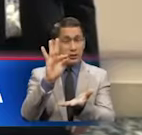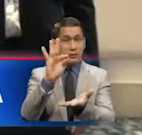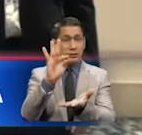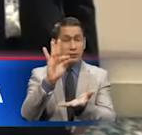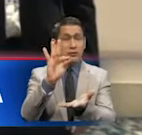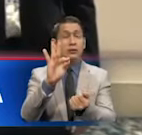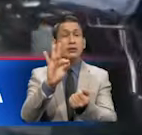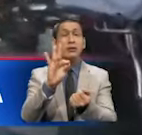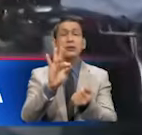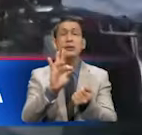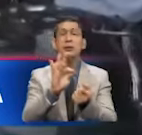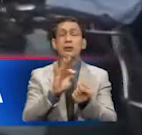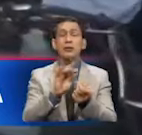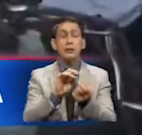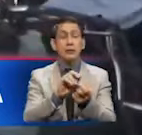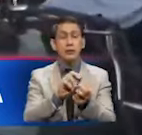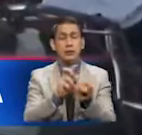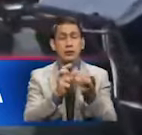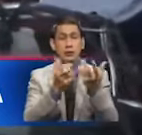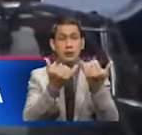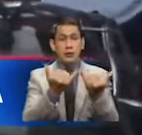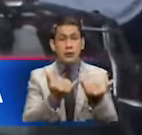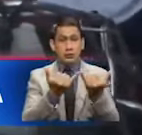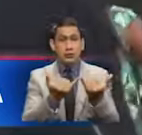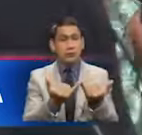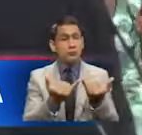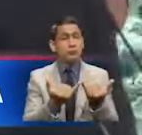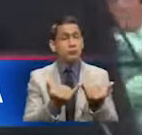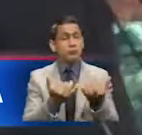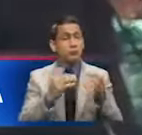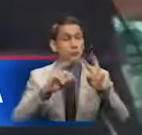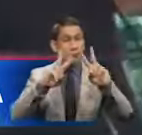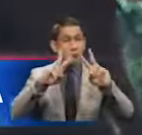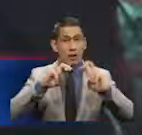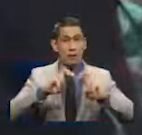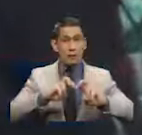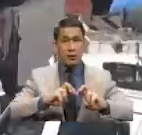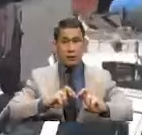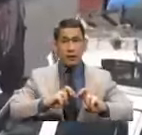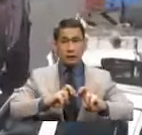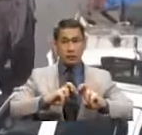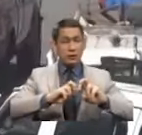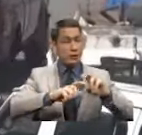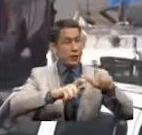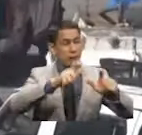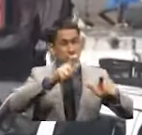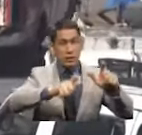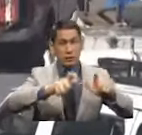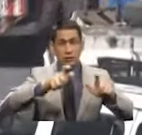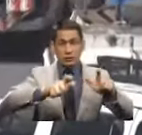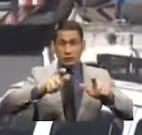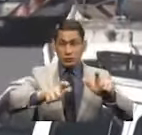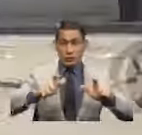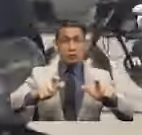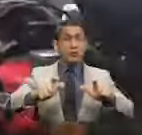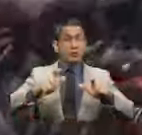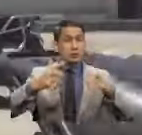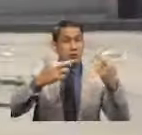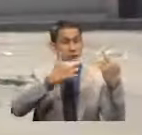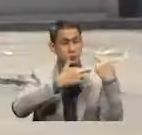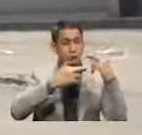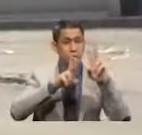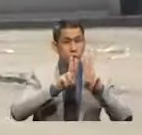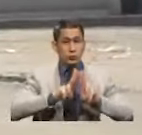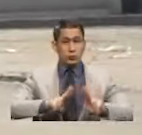grupo cualquier persona acusada o condenada en cualquier jurisdicción, cualquier persona bajo sanción de la ONU o que pretenda presentarse